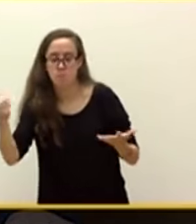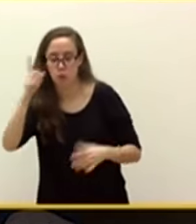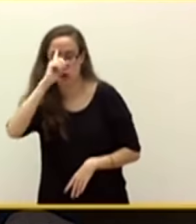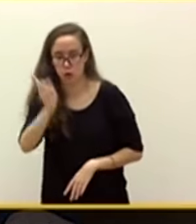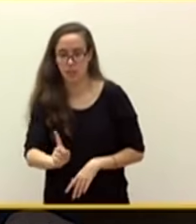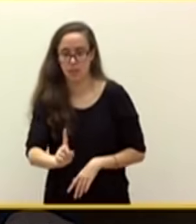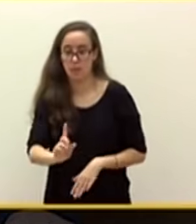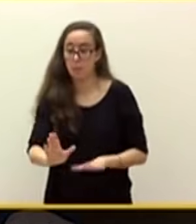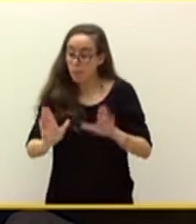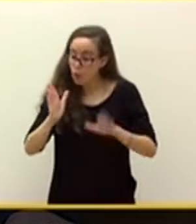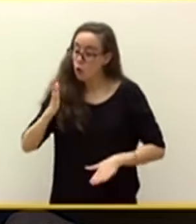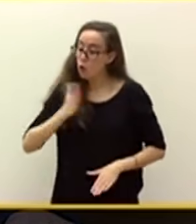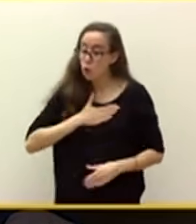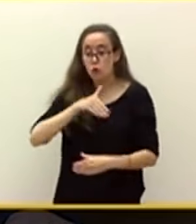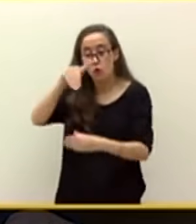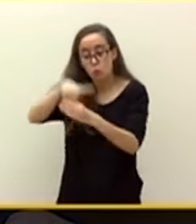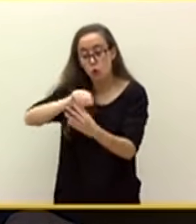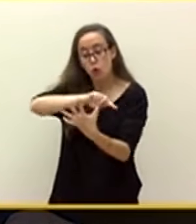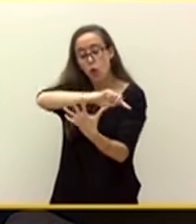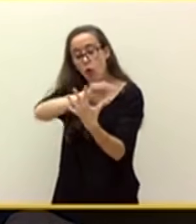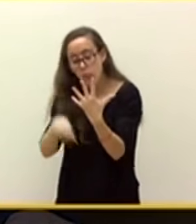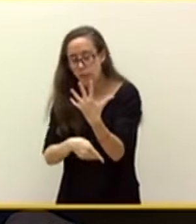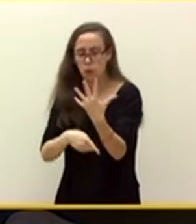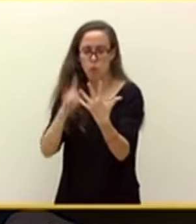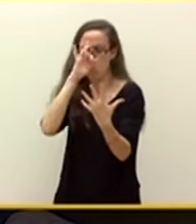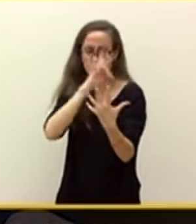y muy ensayados y van a ser no a su investidura.